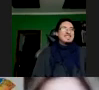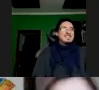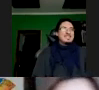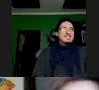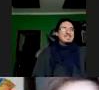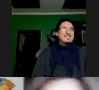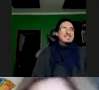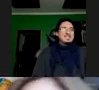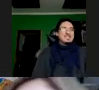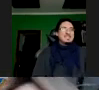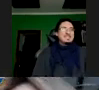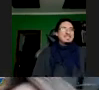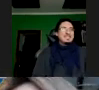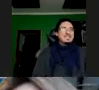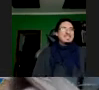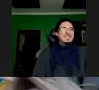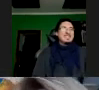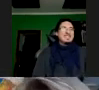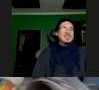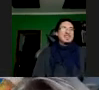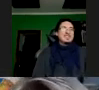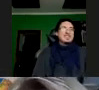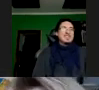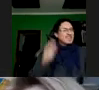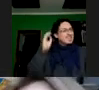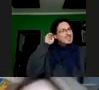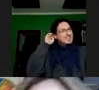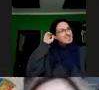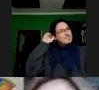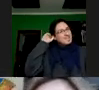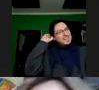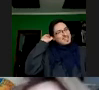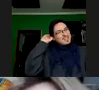Claro, porque si no se lo van a copiar todo. Sí, es verdad, sí, es verdad.